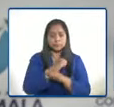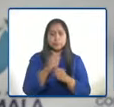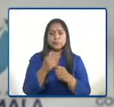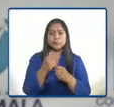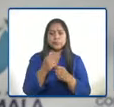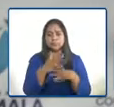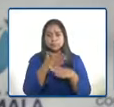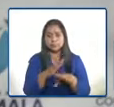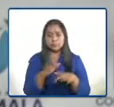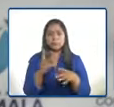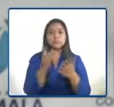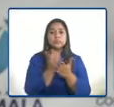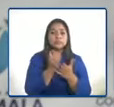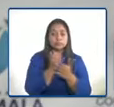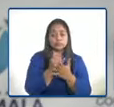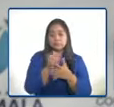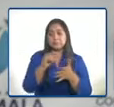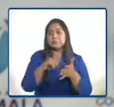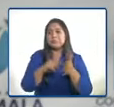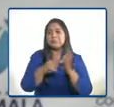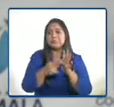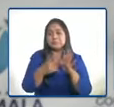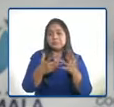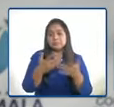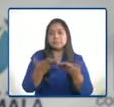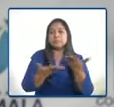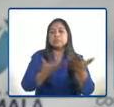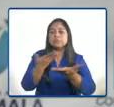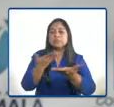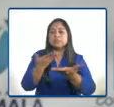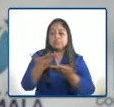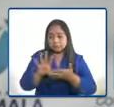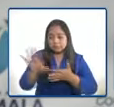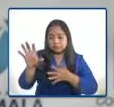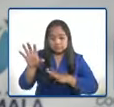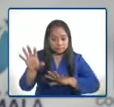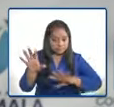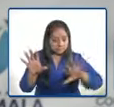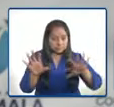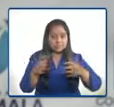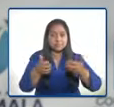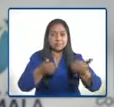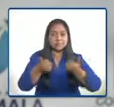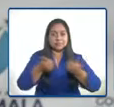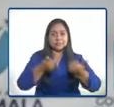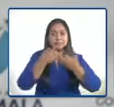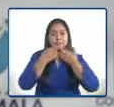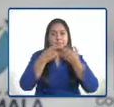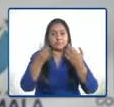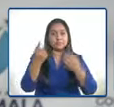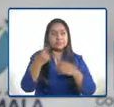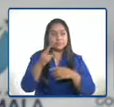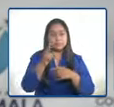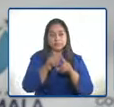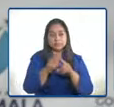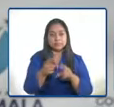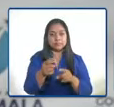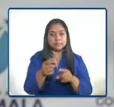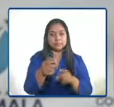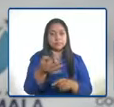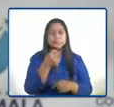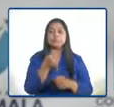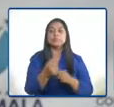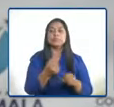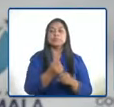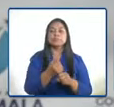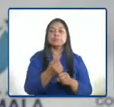tanto, significa atenderlas separando esos niveles de la administración pública para que efectivamente cumplan con